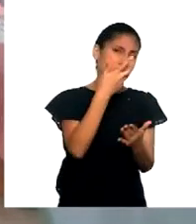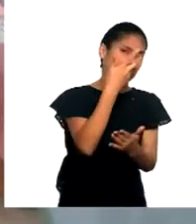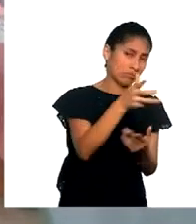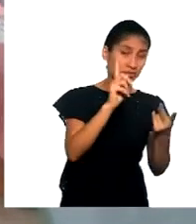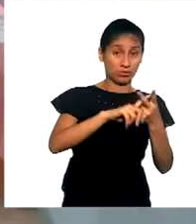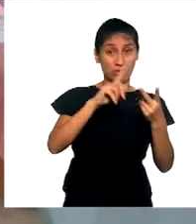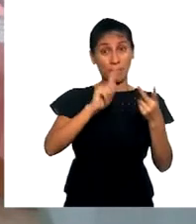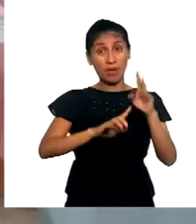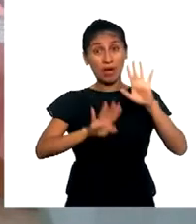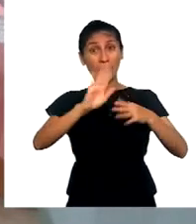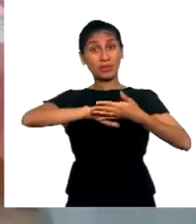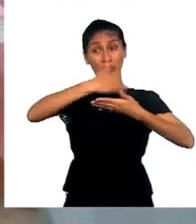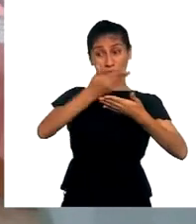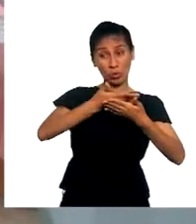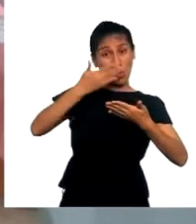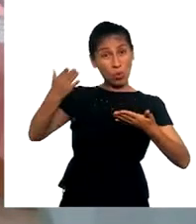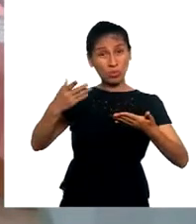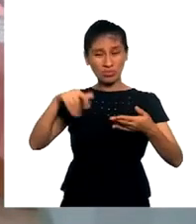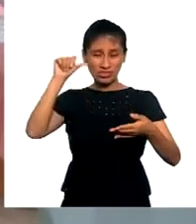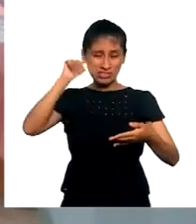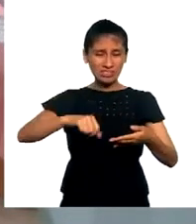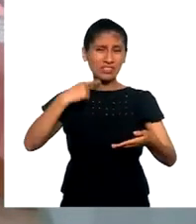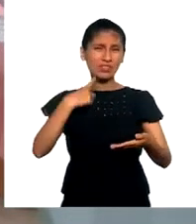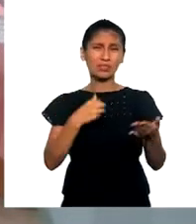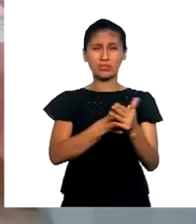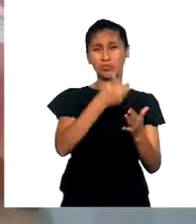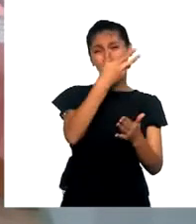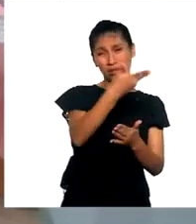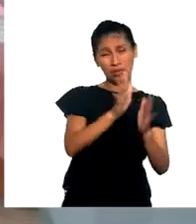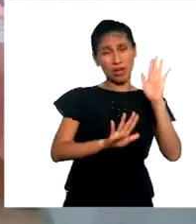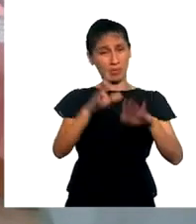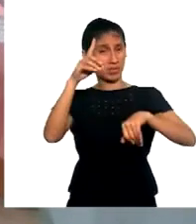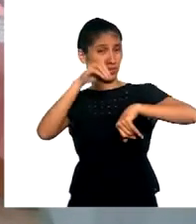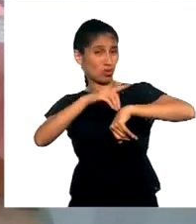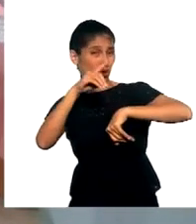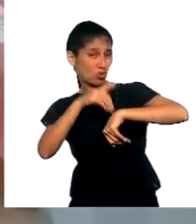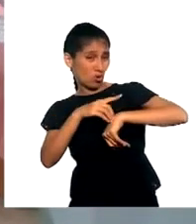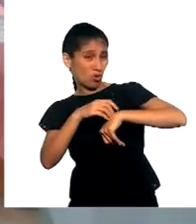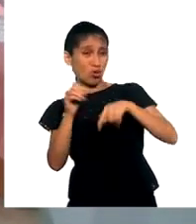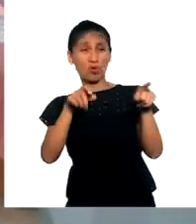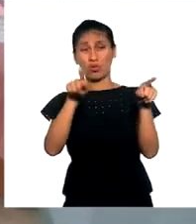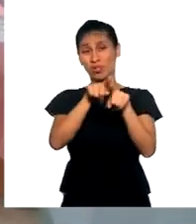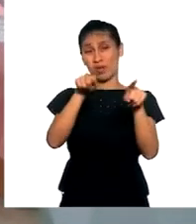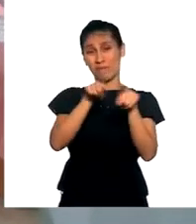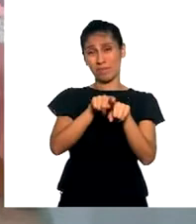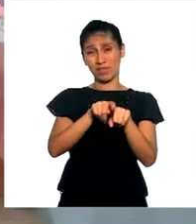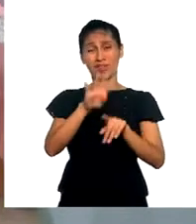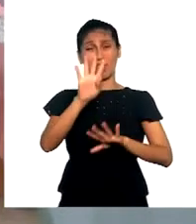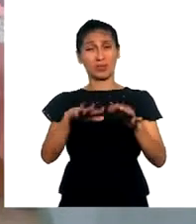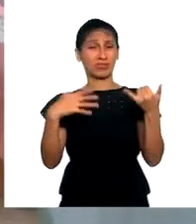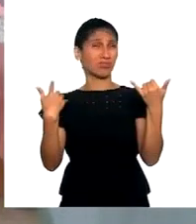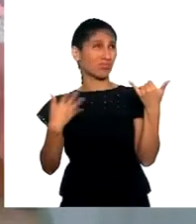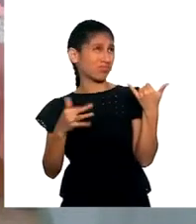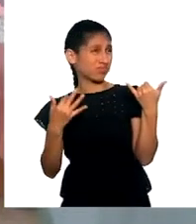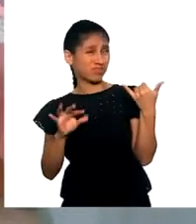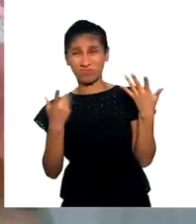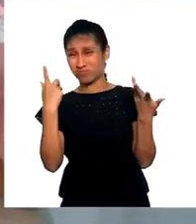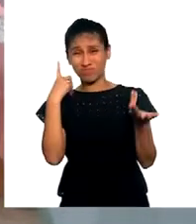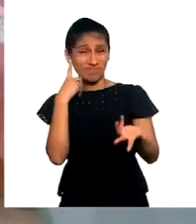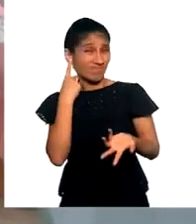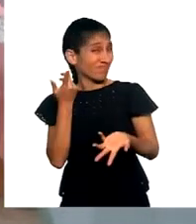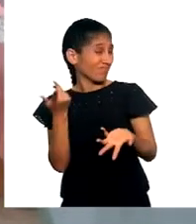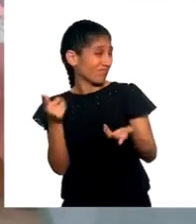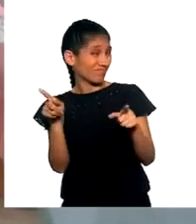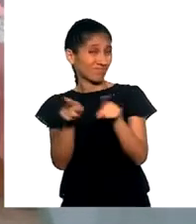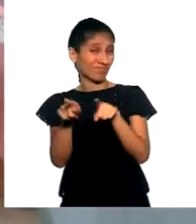renovación una cita médica o en mi caso un ukelele que ya no suena y la estrategia